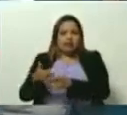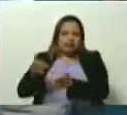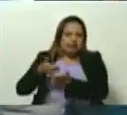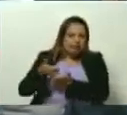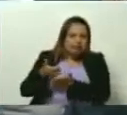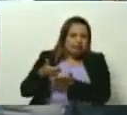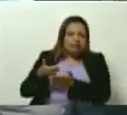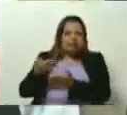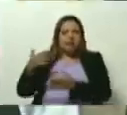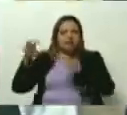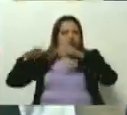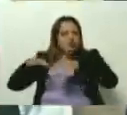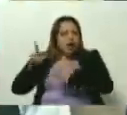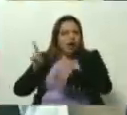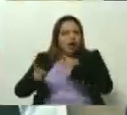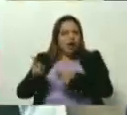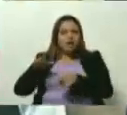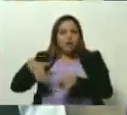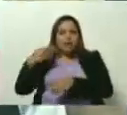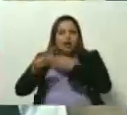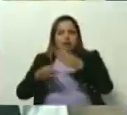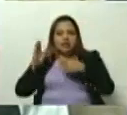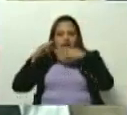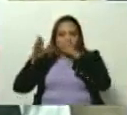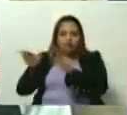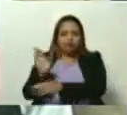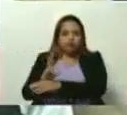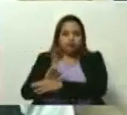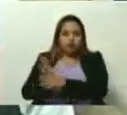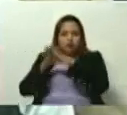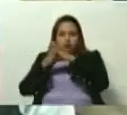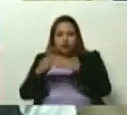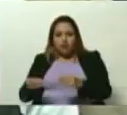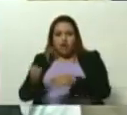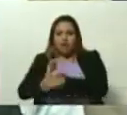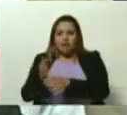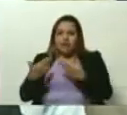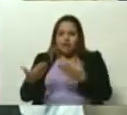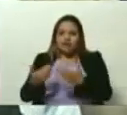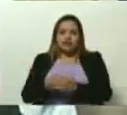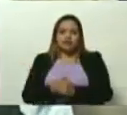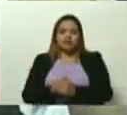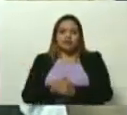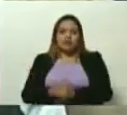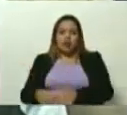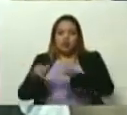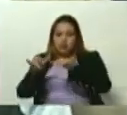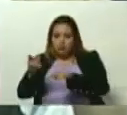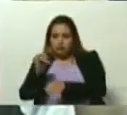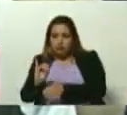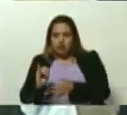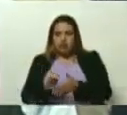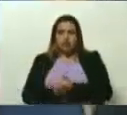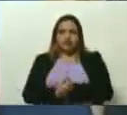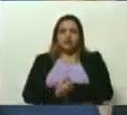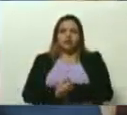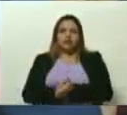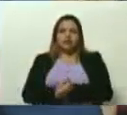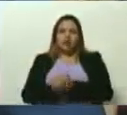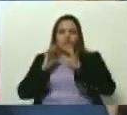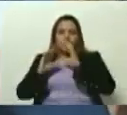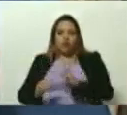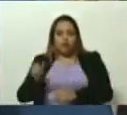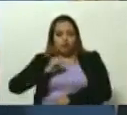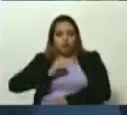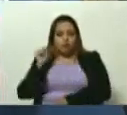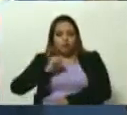y que podamos brindar asistencia en todo tipo de emergencias. Para ello contamos con un cuerpo de